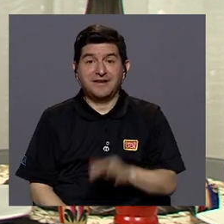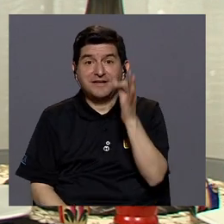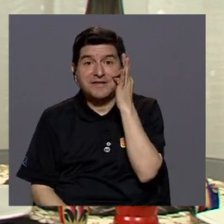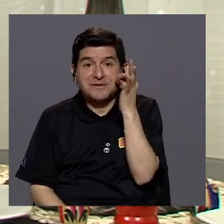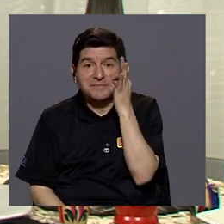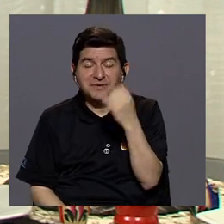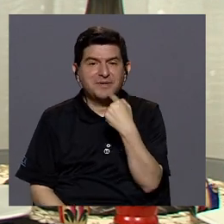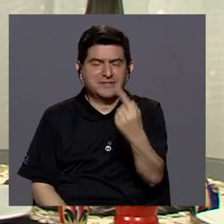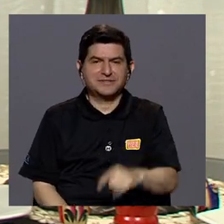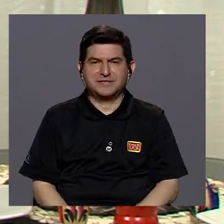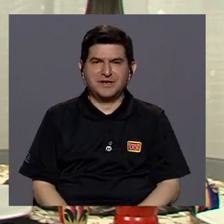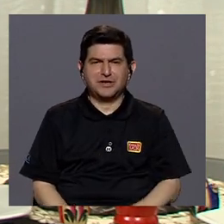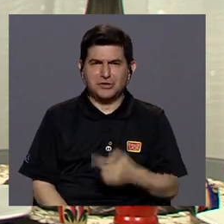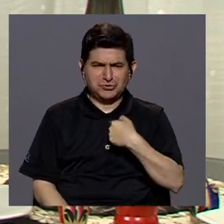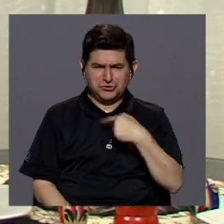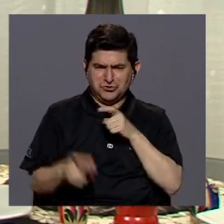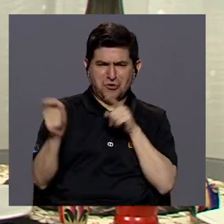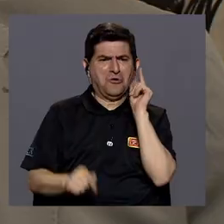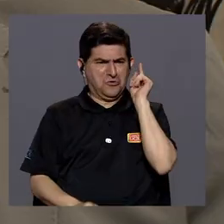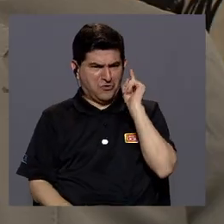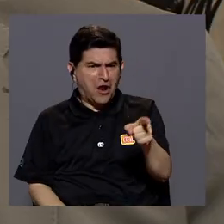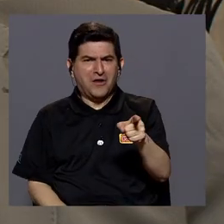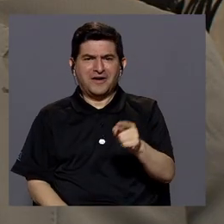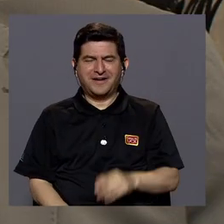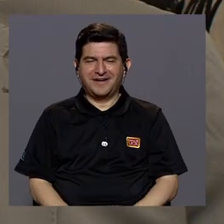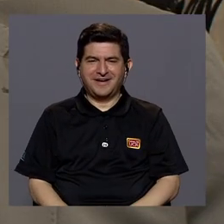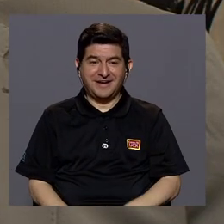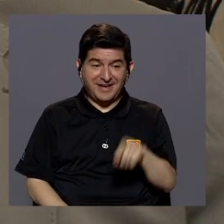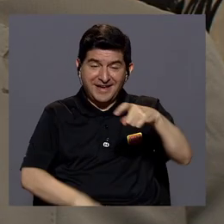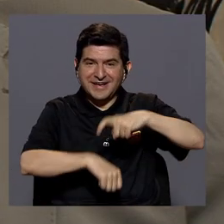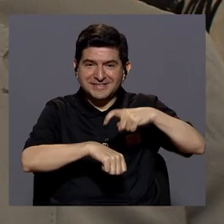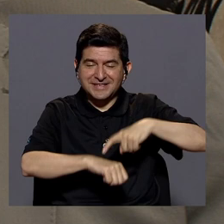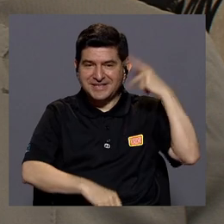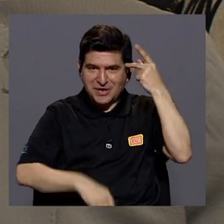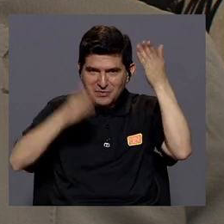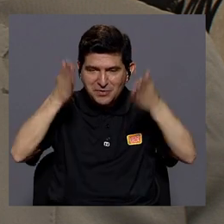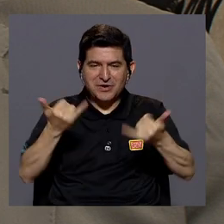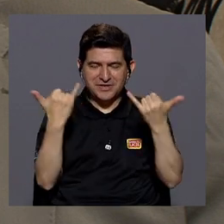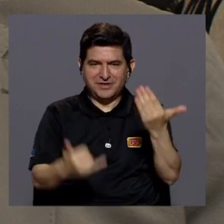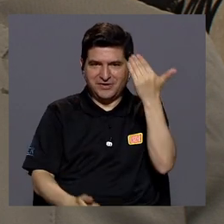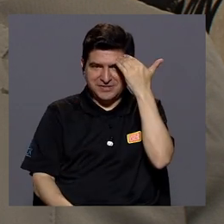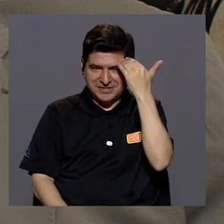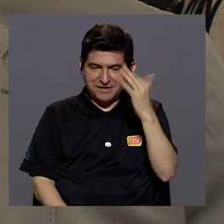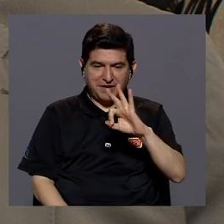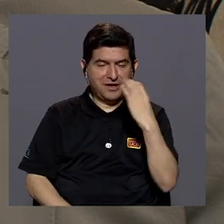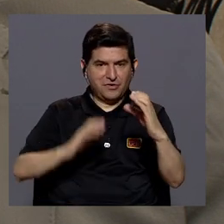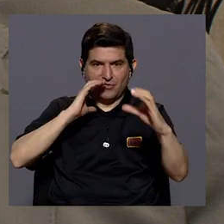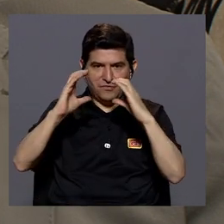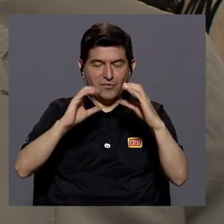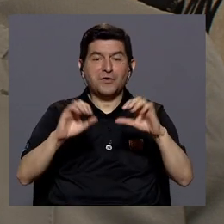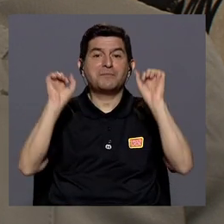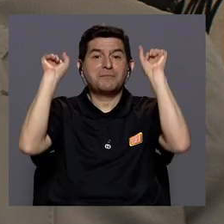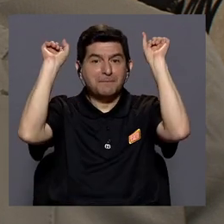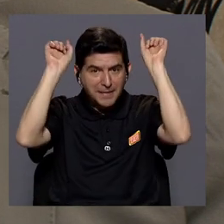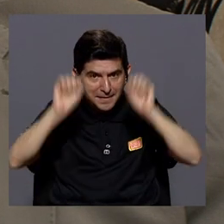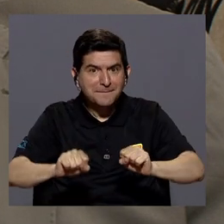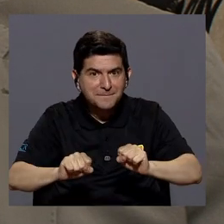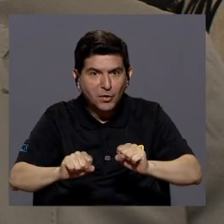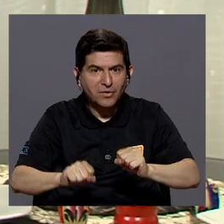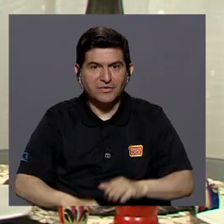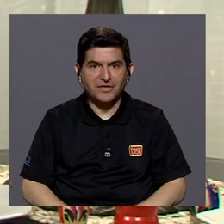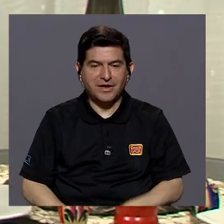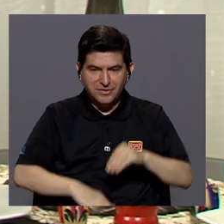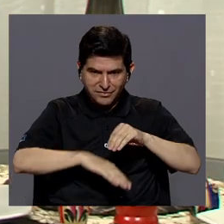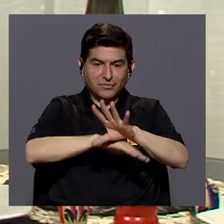decía, no lo controlo yo. Desde esa época los políticos sabían que teniendo un medio de comunicación podían... Por supuesto,